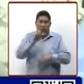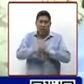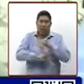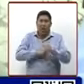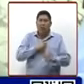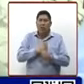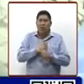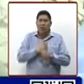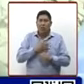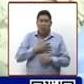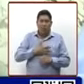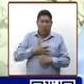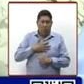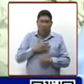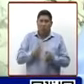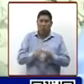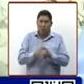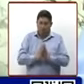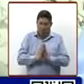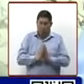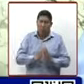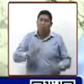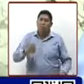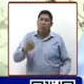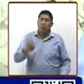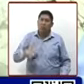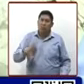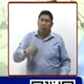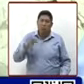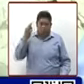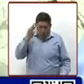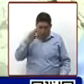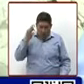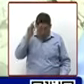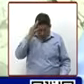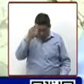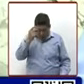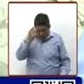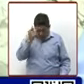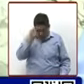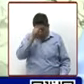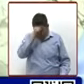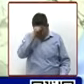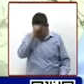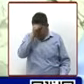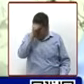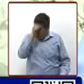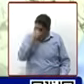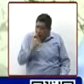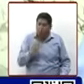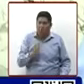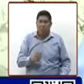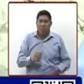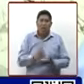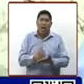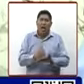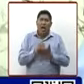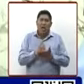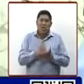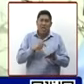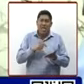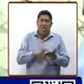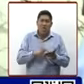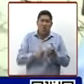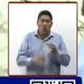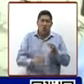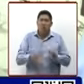Por favor, yo pido a los jueces y al fiscal que está llevando el caso y a todas las autoridades, por favor, que me ayuden para que esto se haga